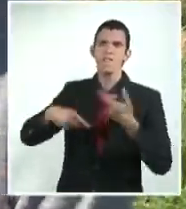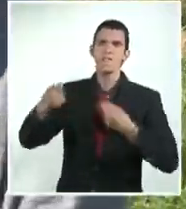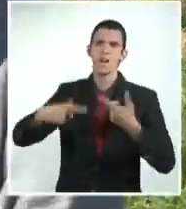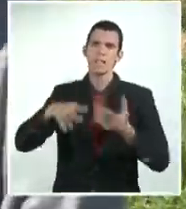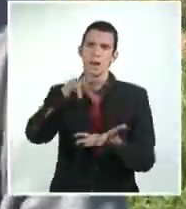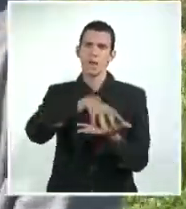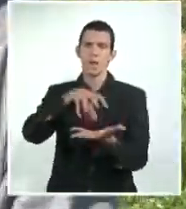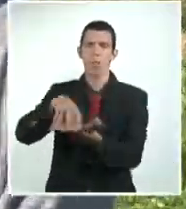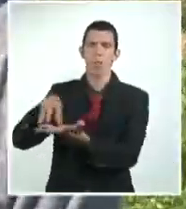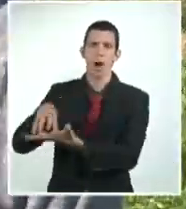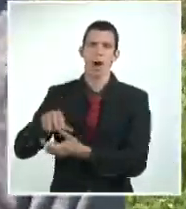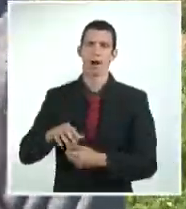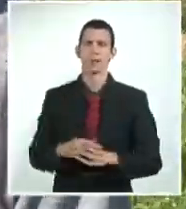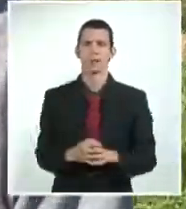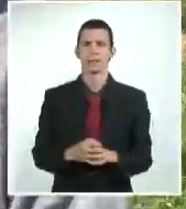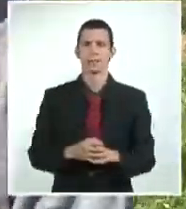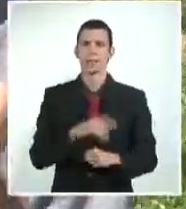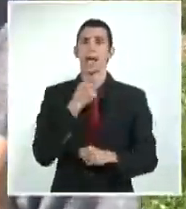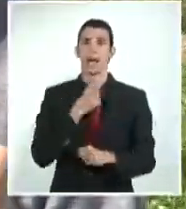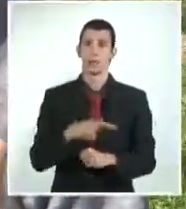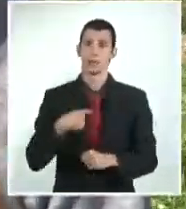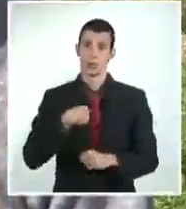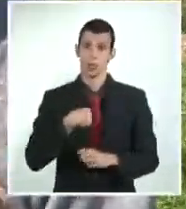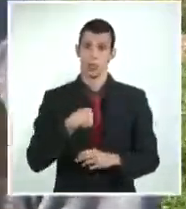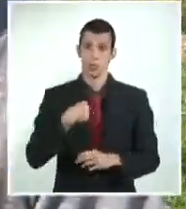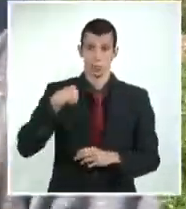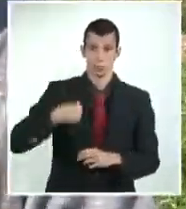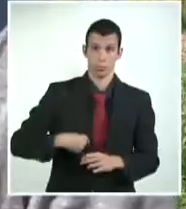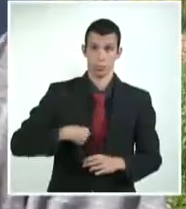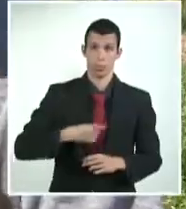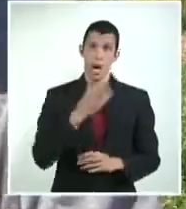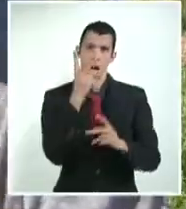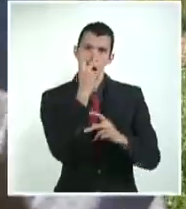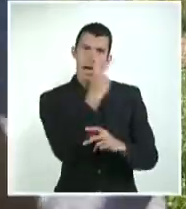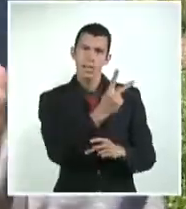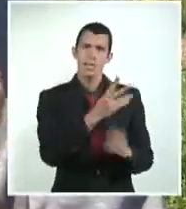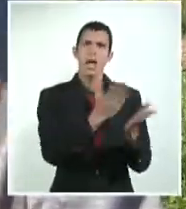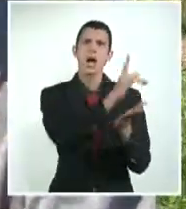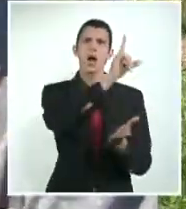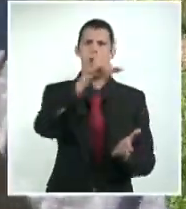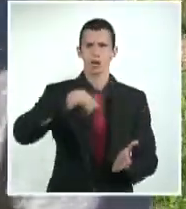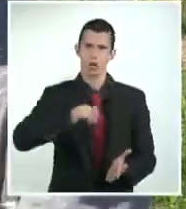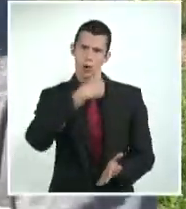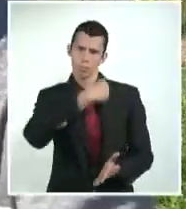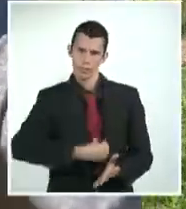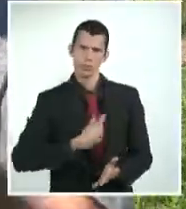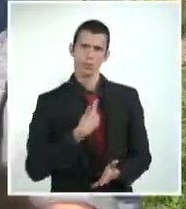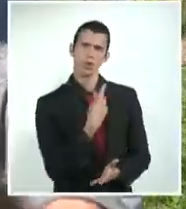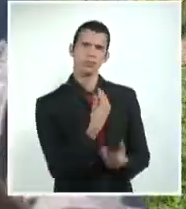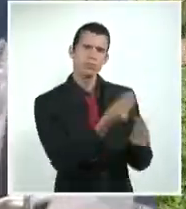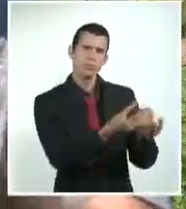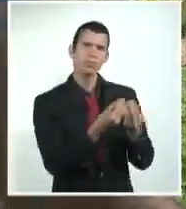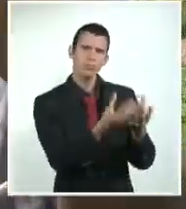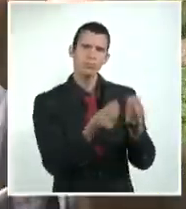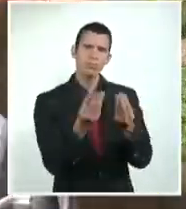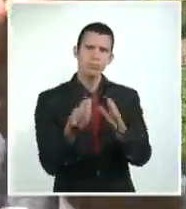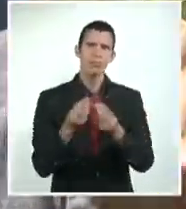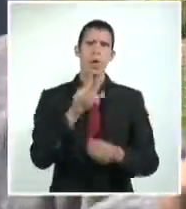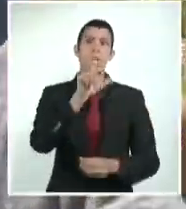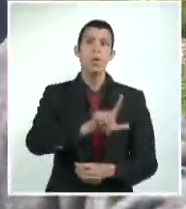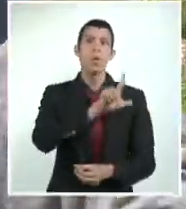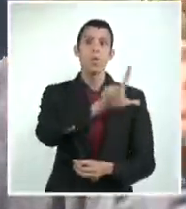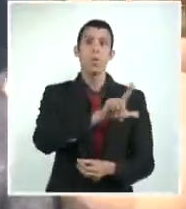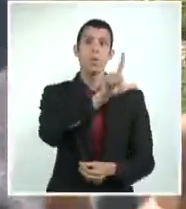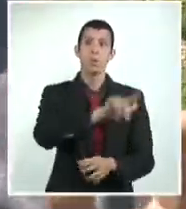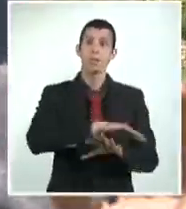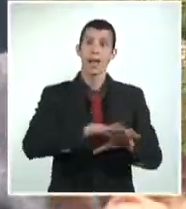atiendo 3 centros priorizados, 3 centros escolares, que yo los abastezco ya de hace años. Vengo abasteciéndolos todos los lunes, sacamos